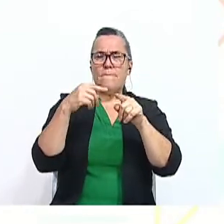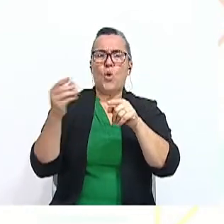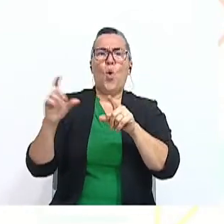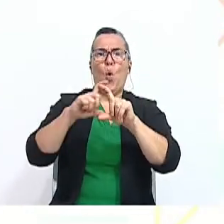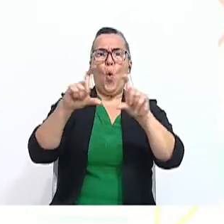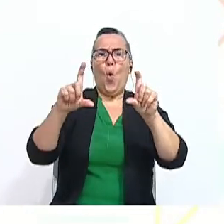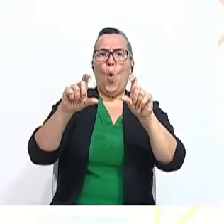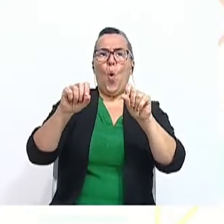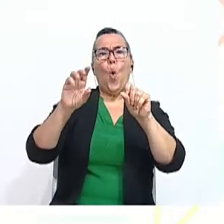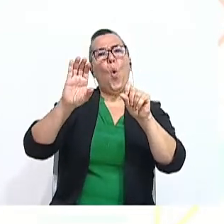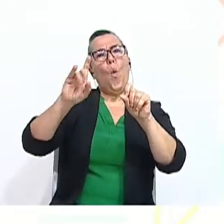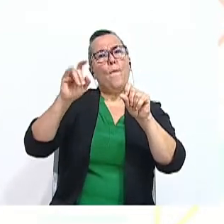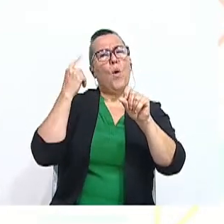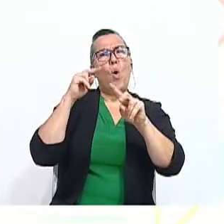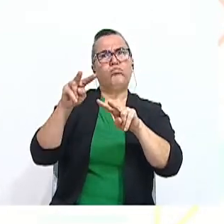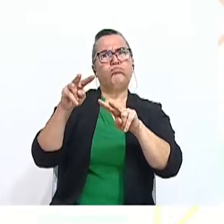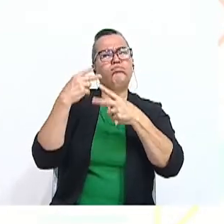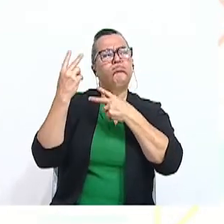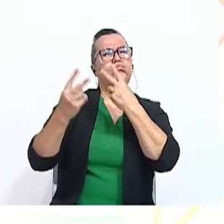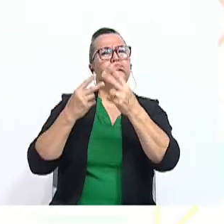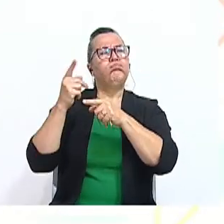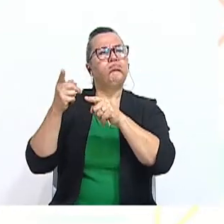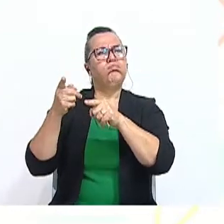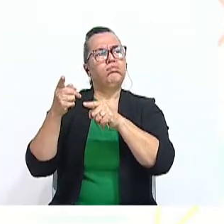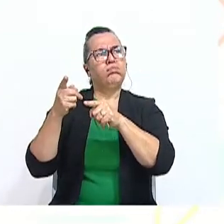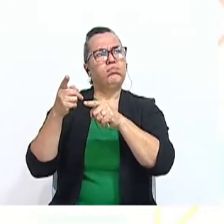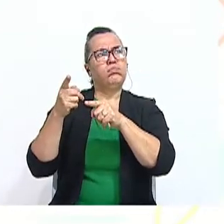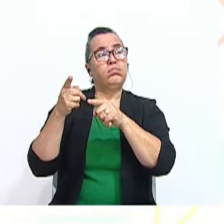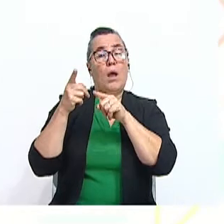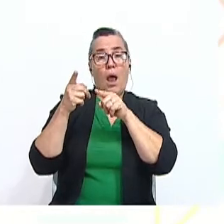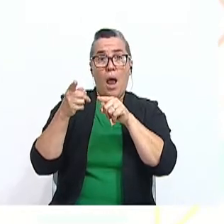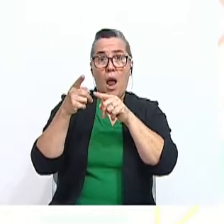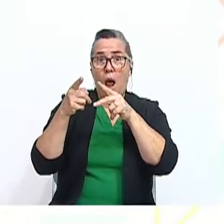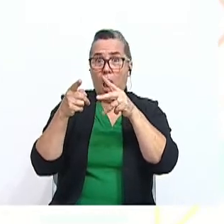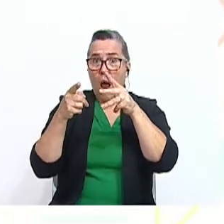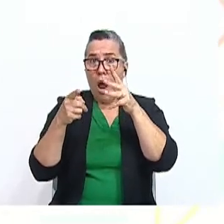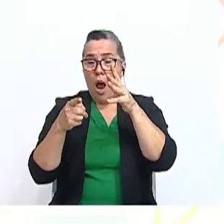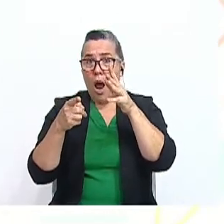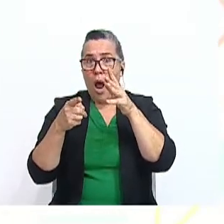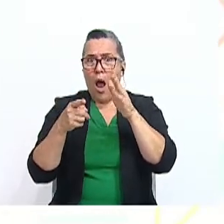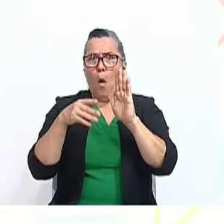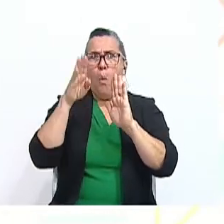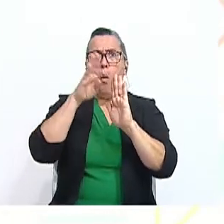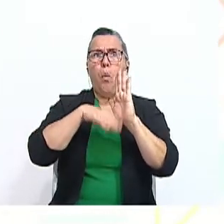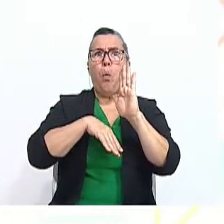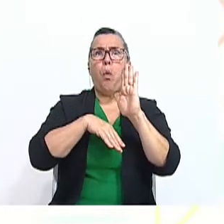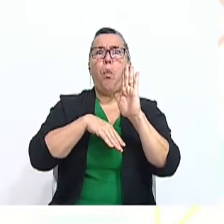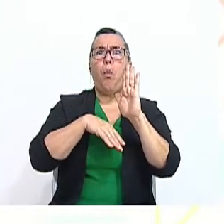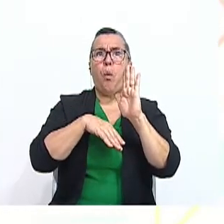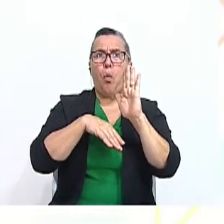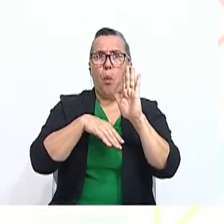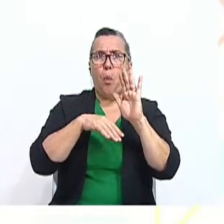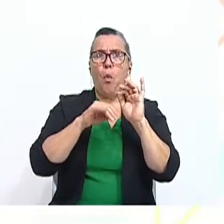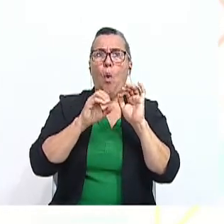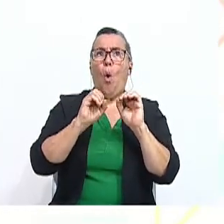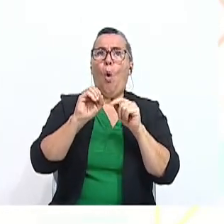su celular, adivinen qué, en la tienda estaban en oferta los celulares. Tenía